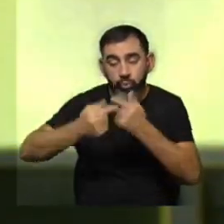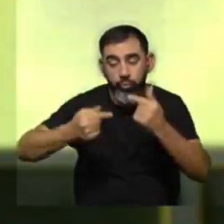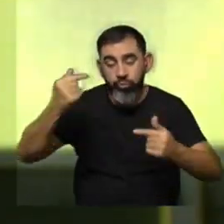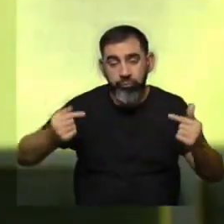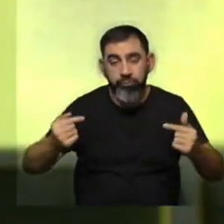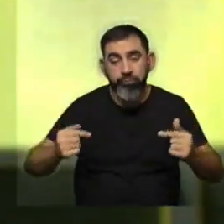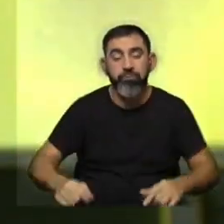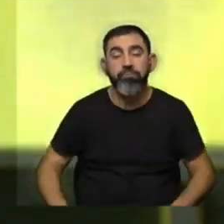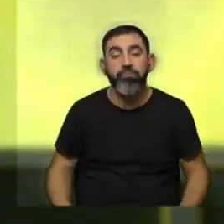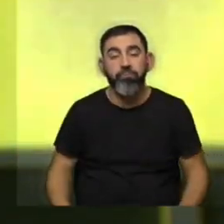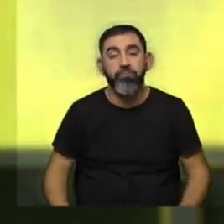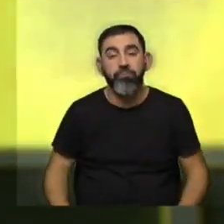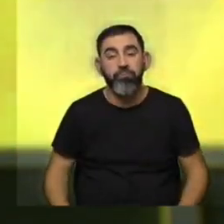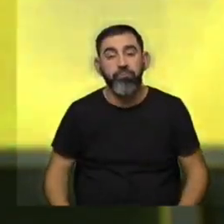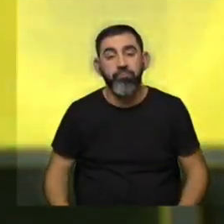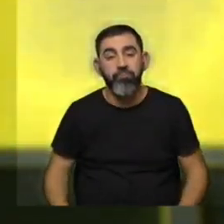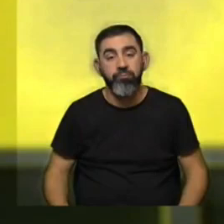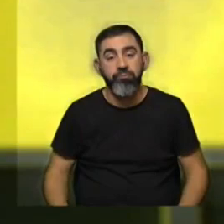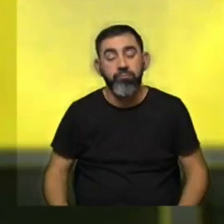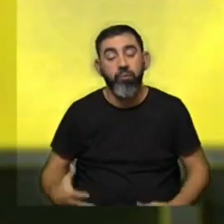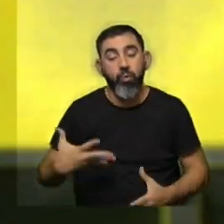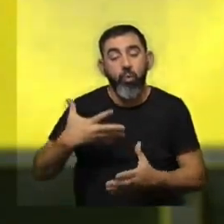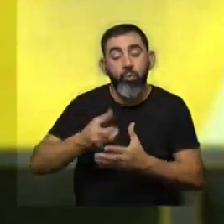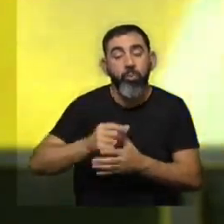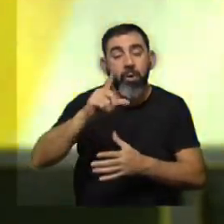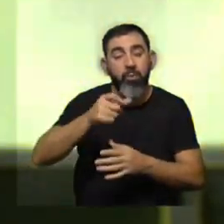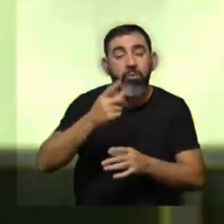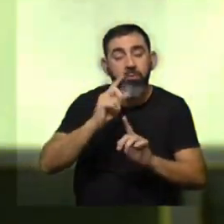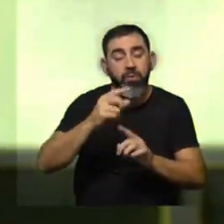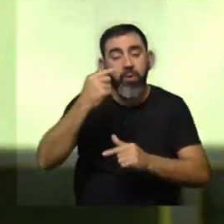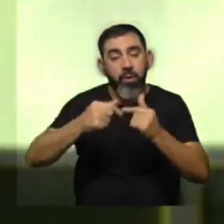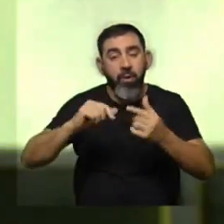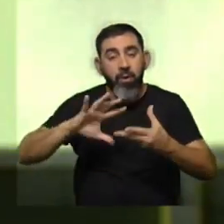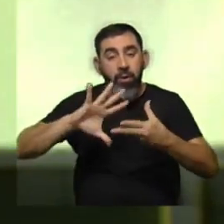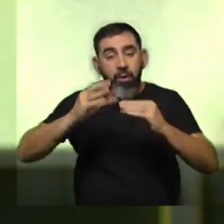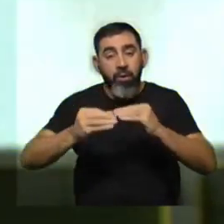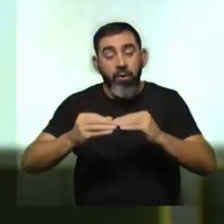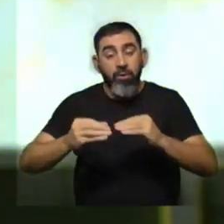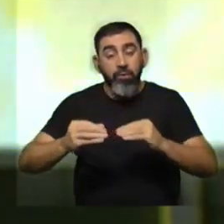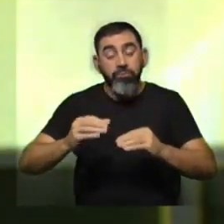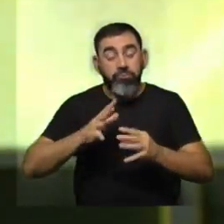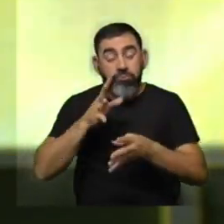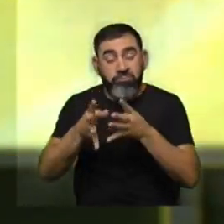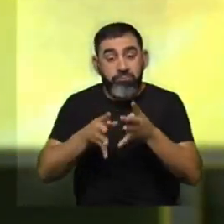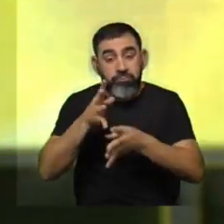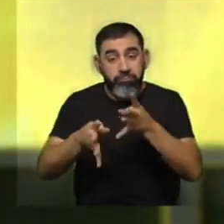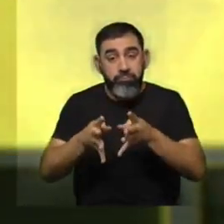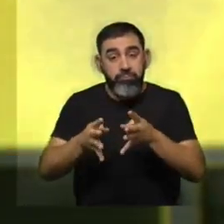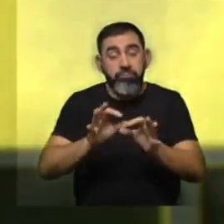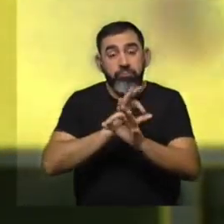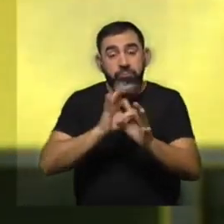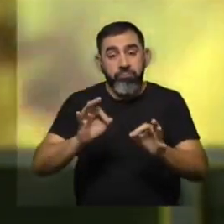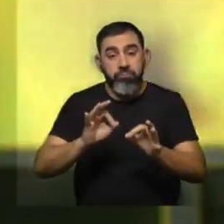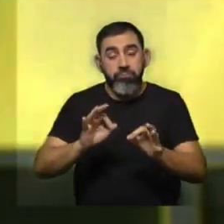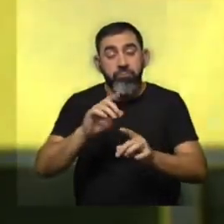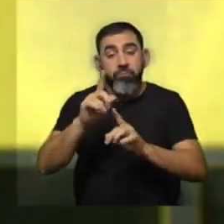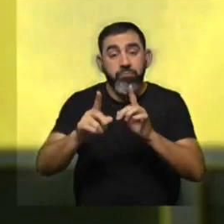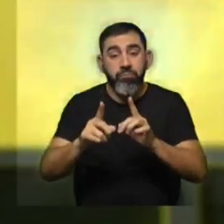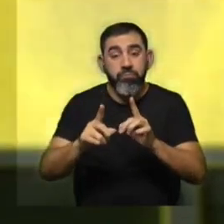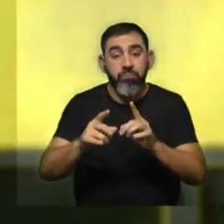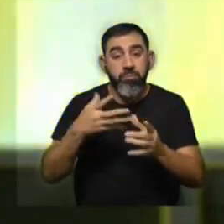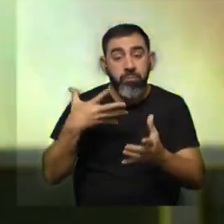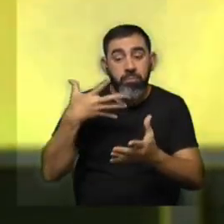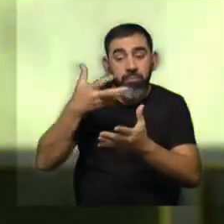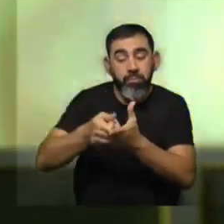como contaba Eduardo, se compró agua, pero también se utilizaron de diferente modo los equipos o bueno, en algunos casos se llegaron a